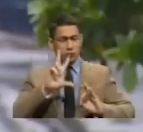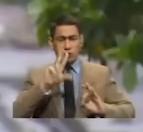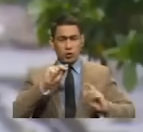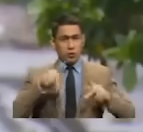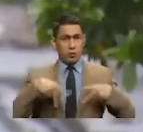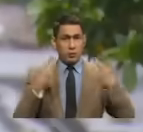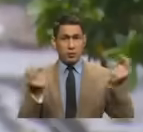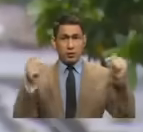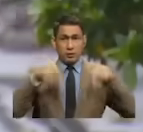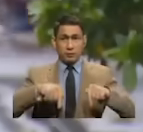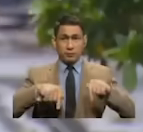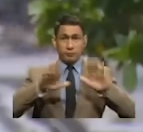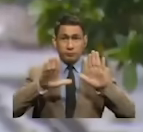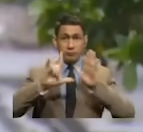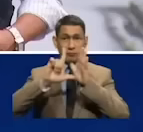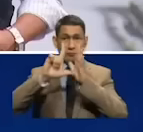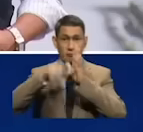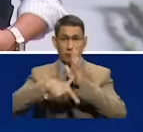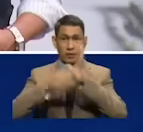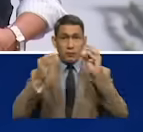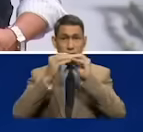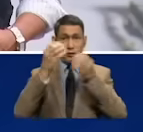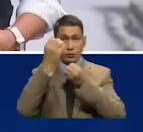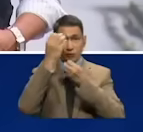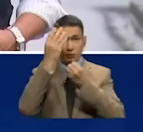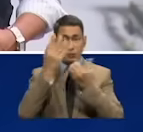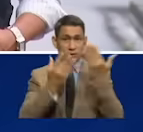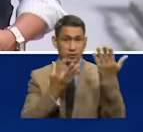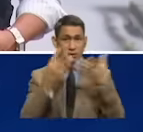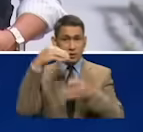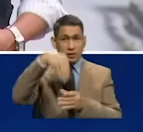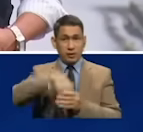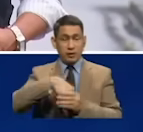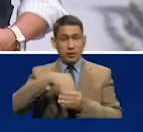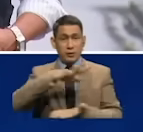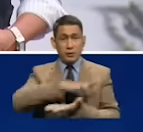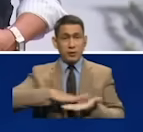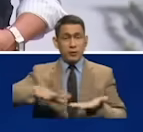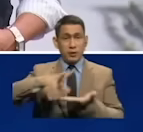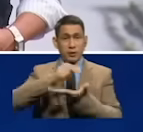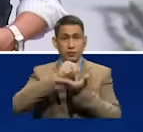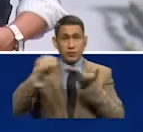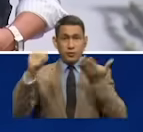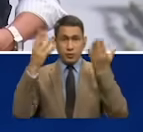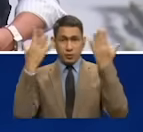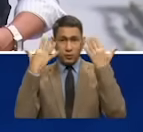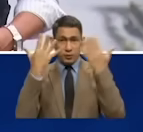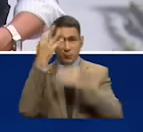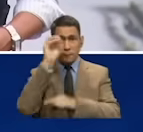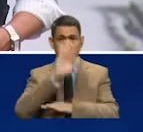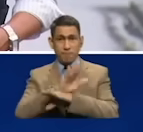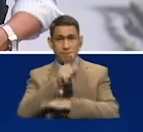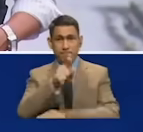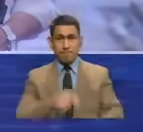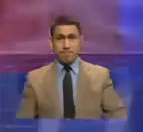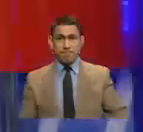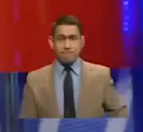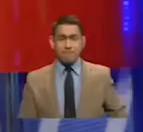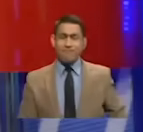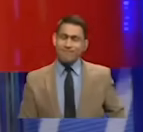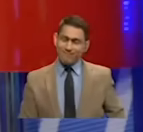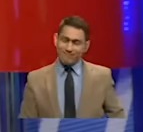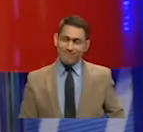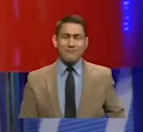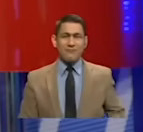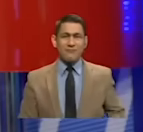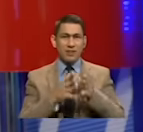En pocos minutos, más detalles sobre este caso, registrado en Los Vergeles, norte de Guayaquil. Buenas tardes. Buenas